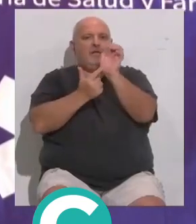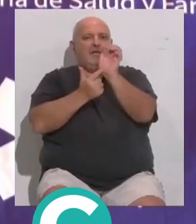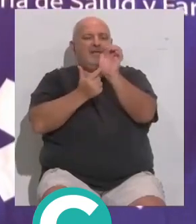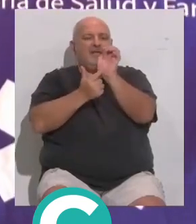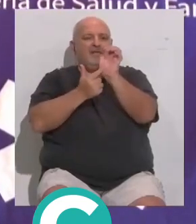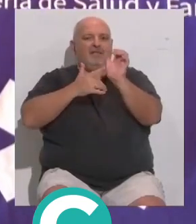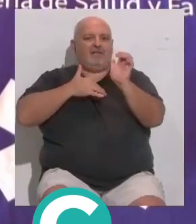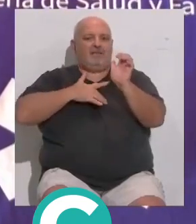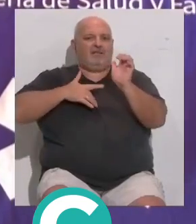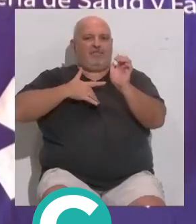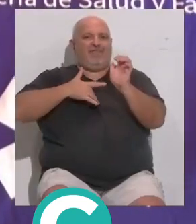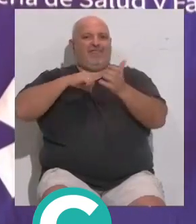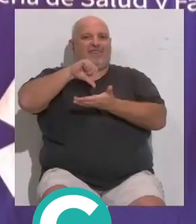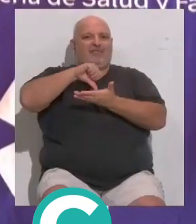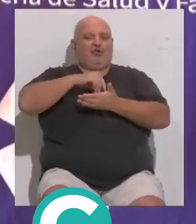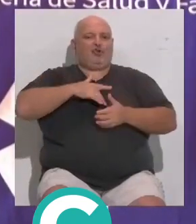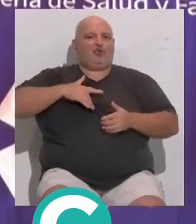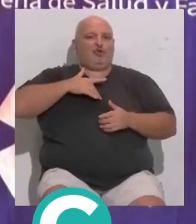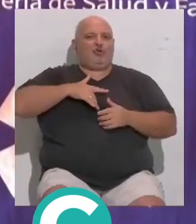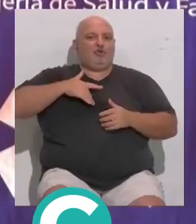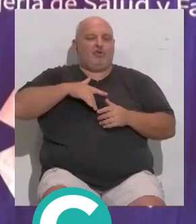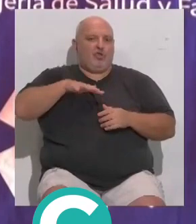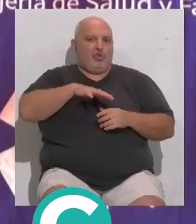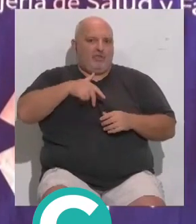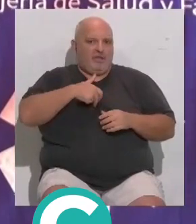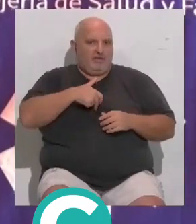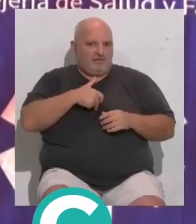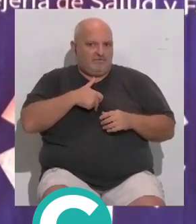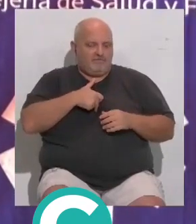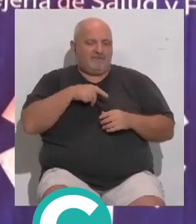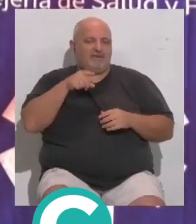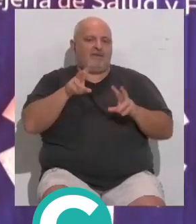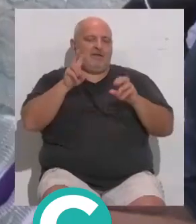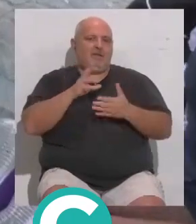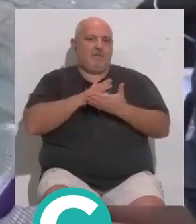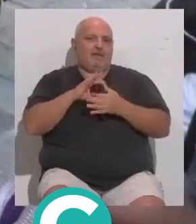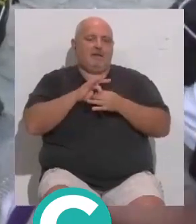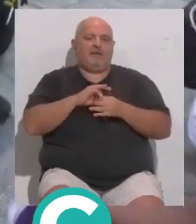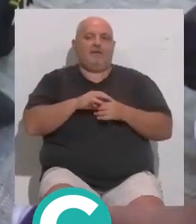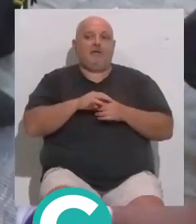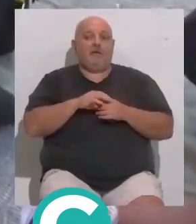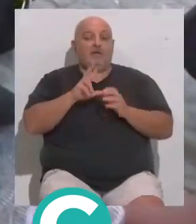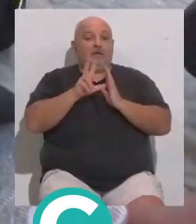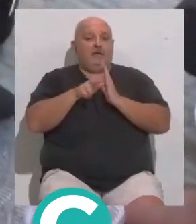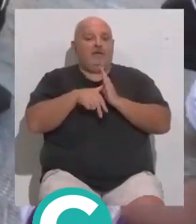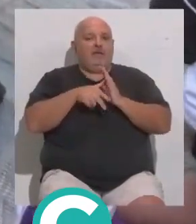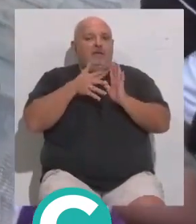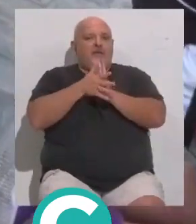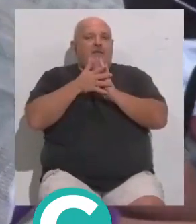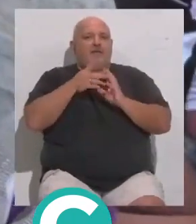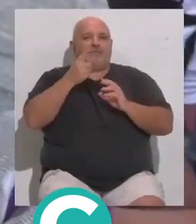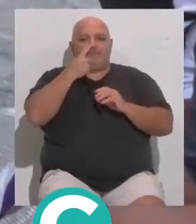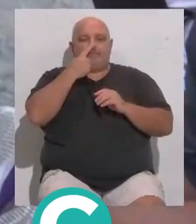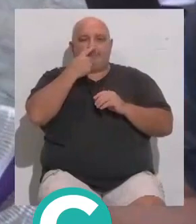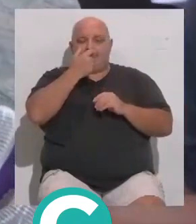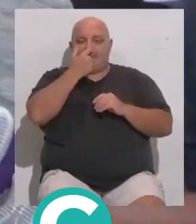una parte concreta, en el centro del pecho, donde le indicamos que tienen que hacerlo. Y esa es la parte de las compresiones. Y lo que le hablamos de la vía respiratoria es